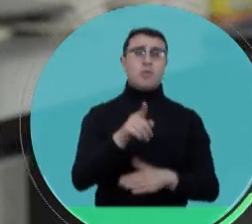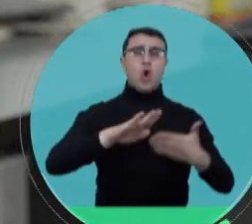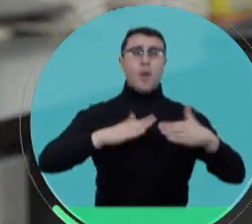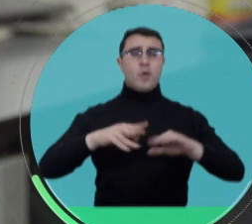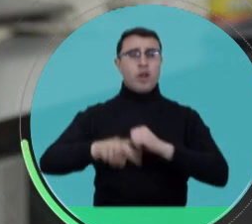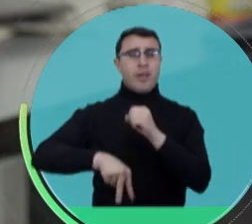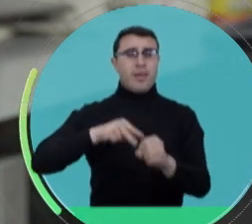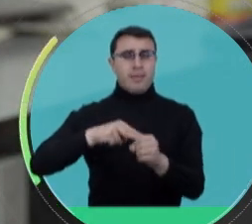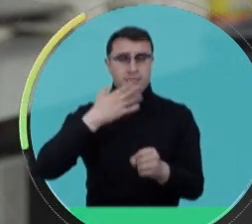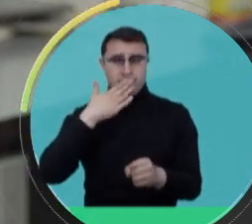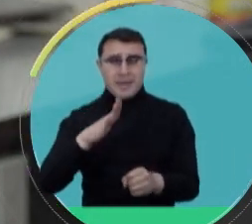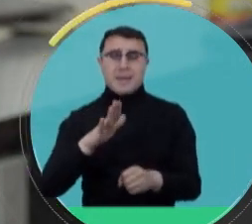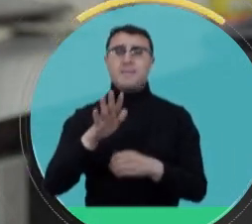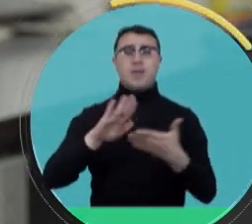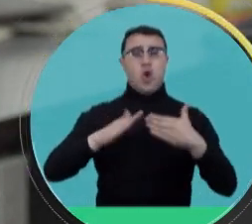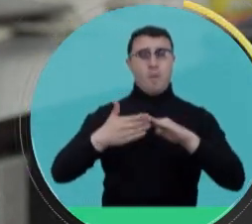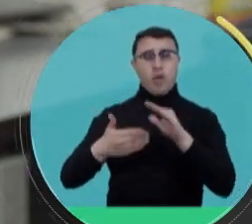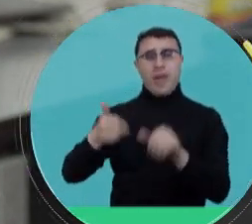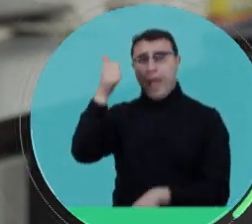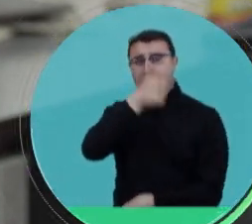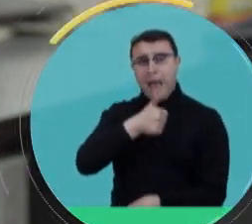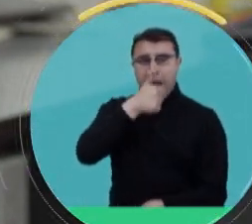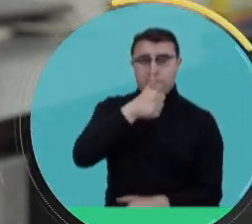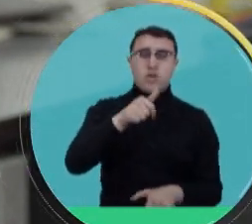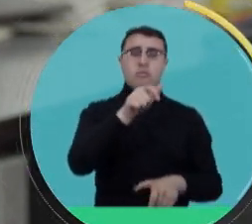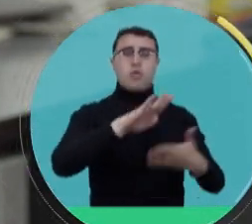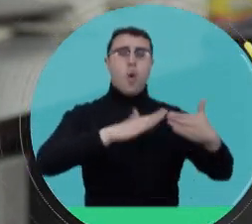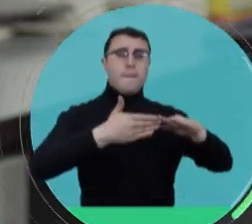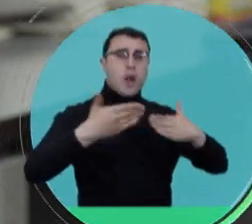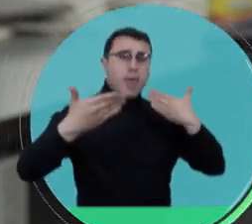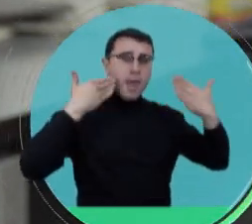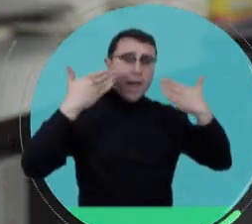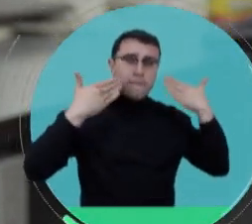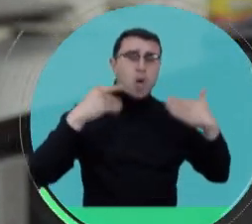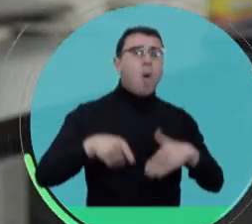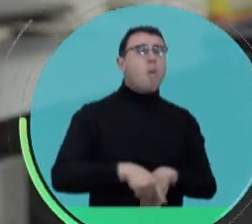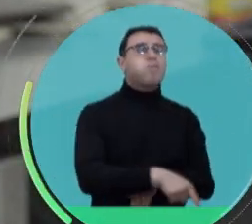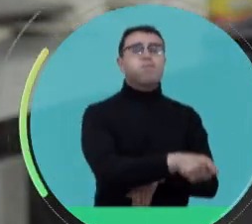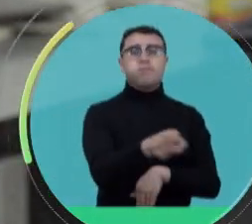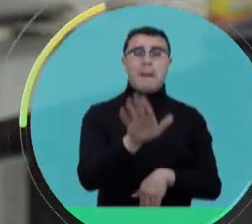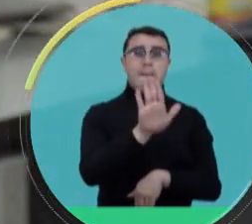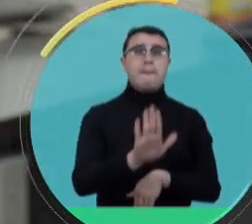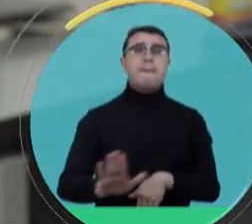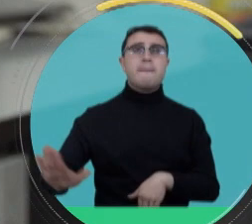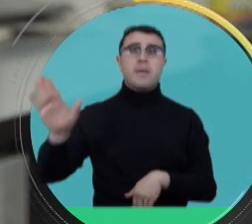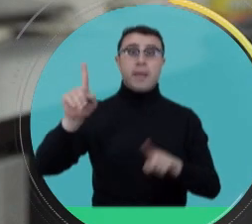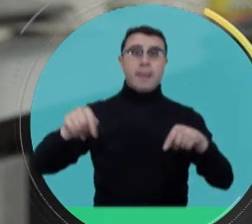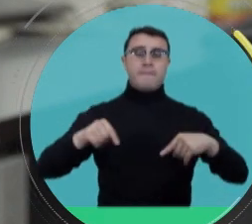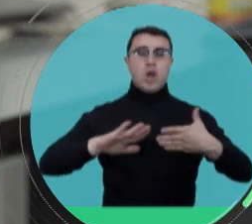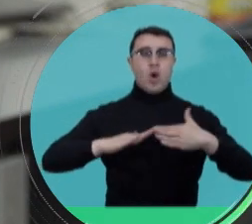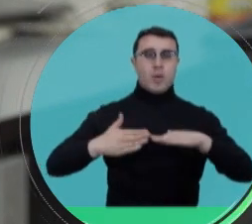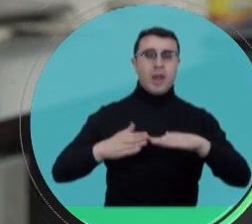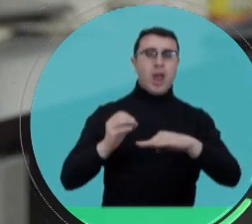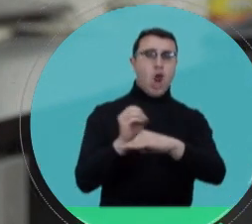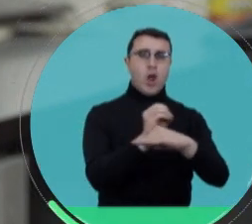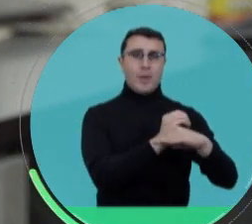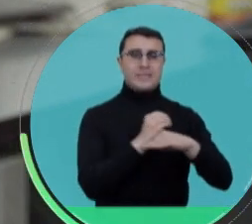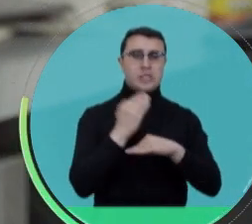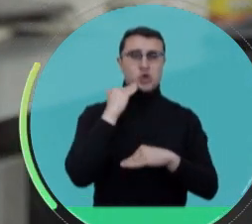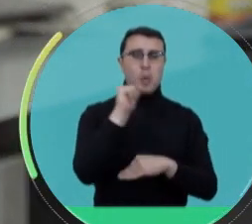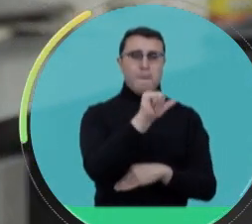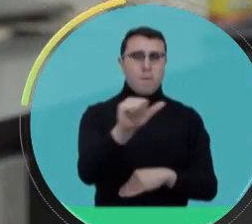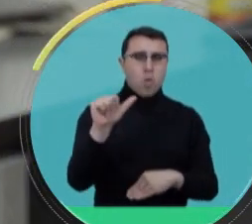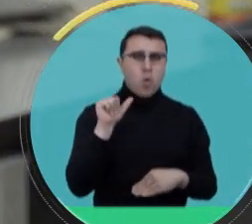que tenemos muchísimas comunidades indígenas tenemos comunidades afro campesinas Tenemos también digamos